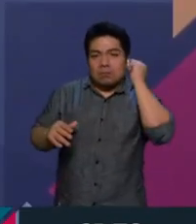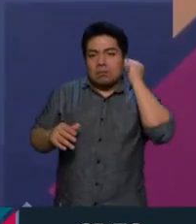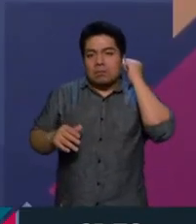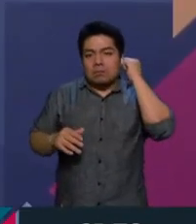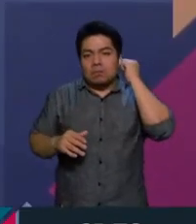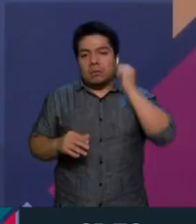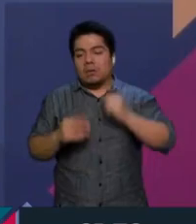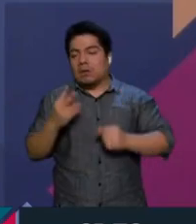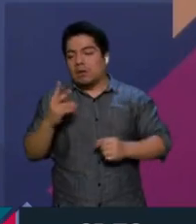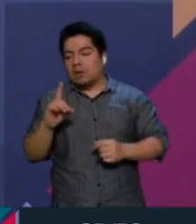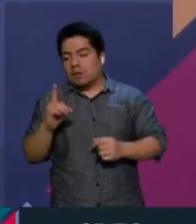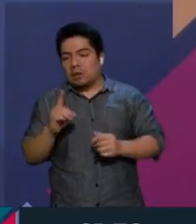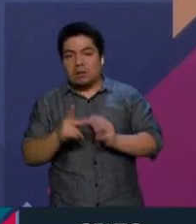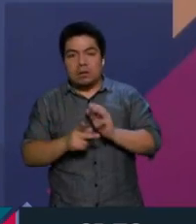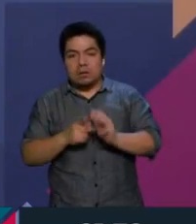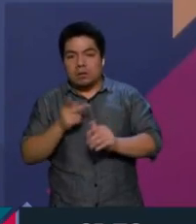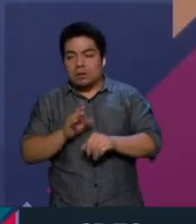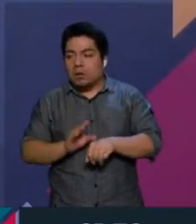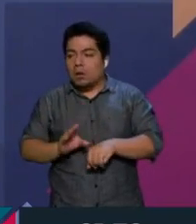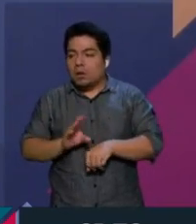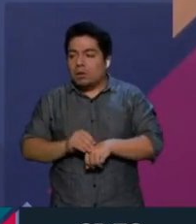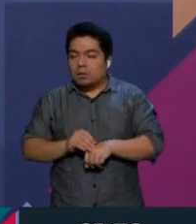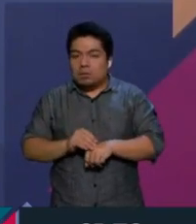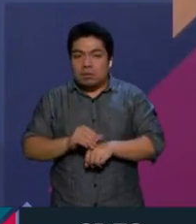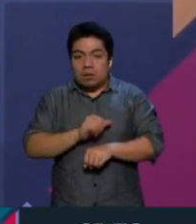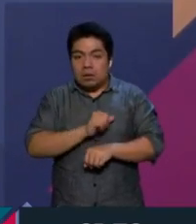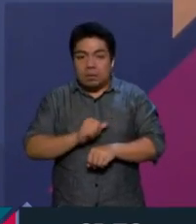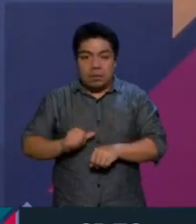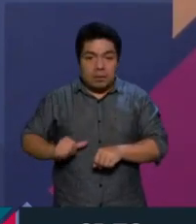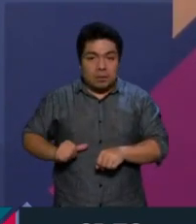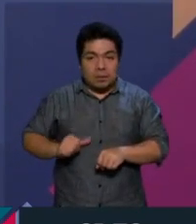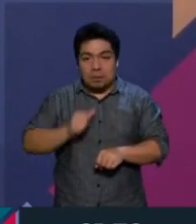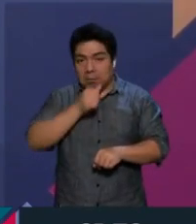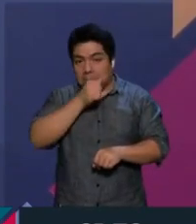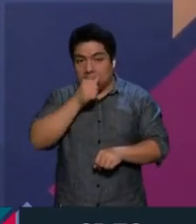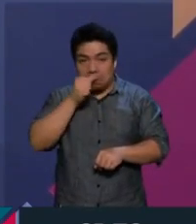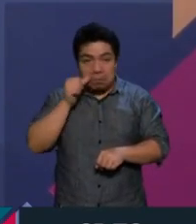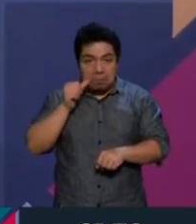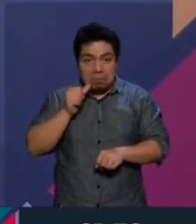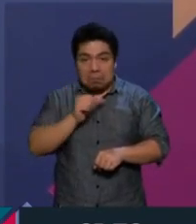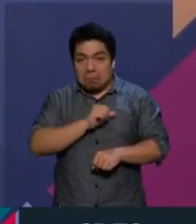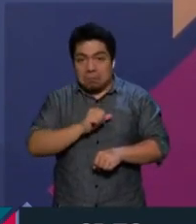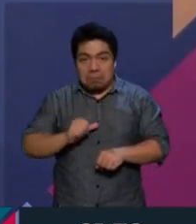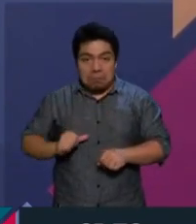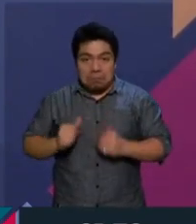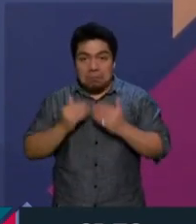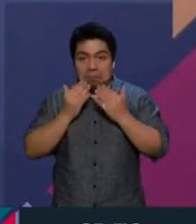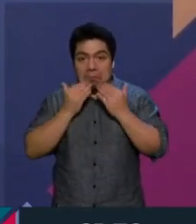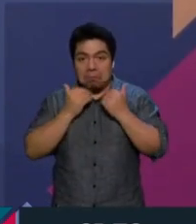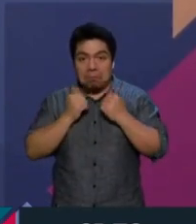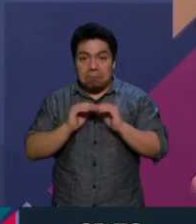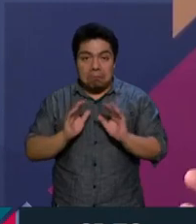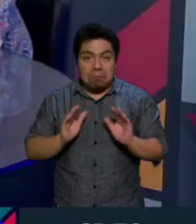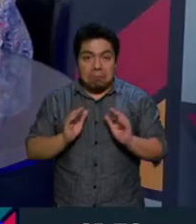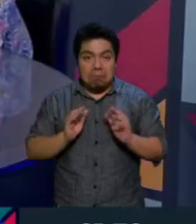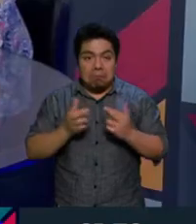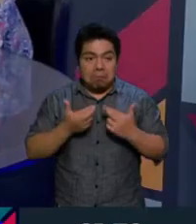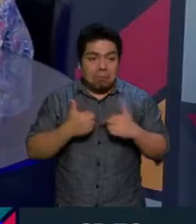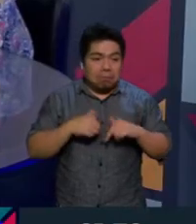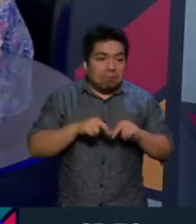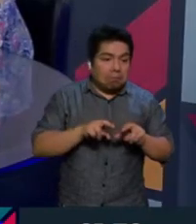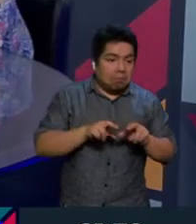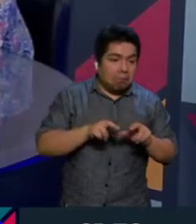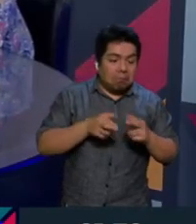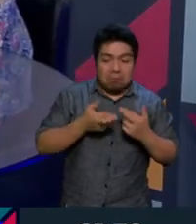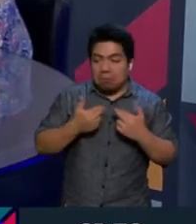definitiva el 2 de diciembre. Entonces, en Benito Juárez no tenemos alcalde desde octubre, tenemos un encargado de despacho. ¿No hay diferencias